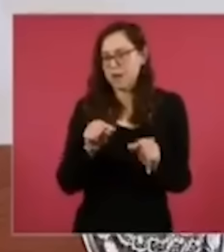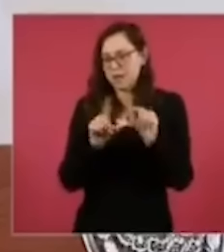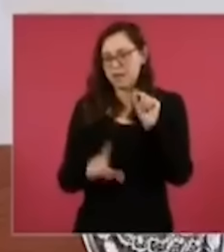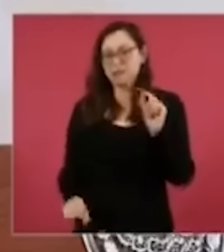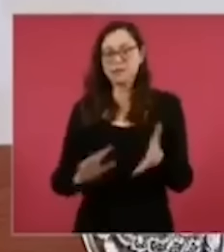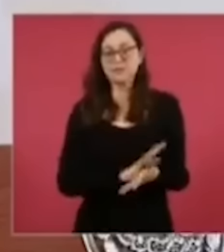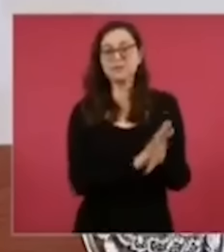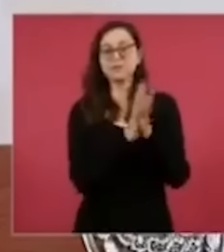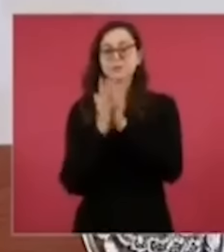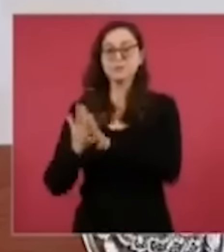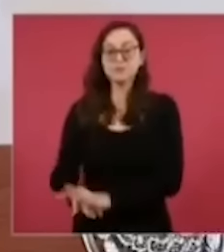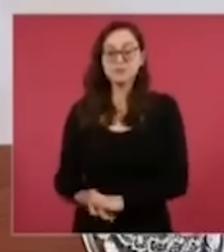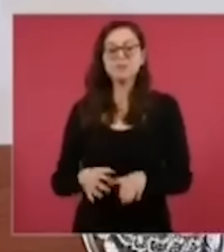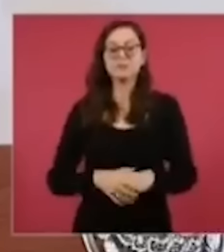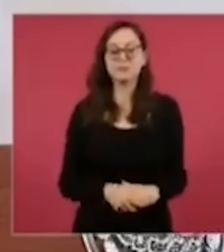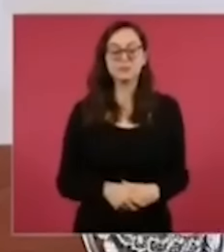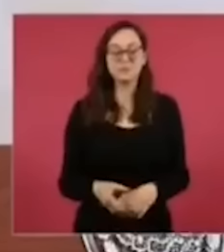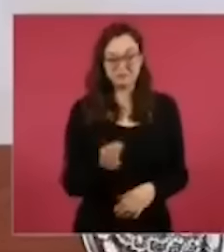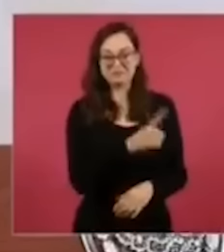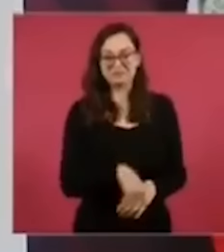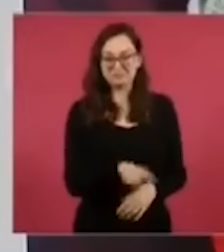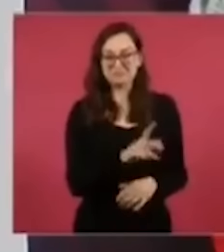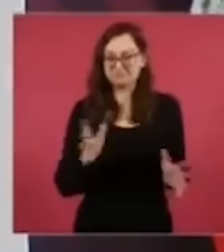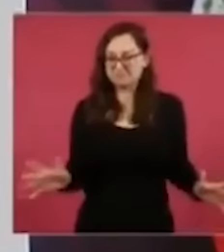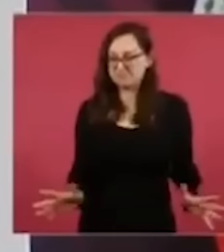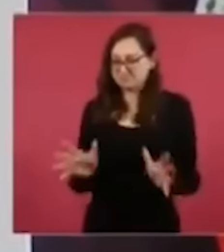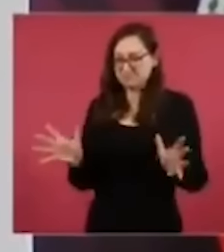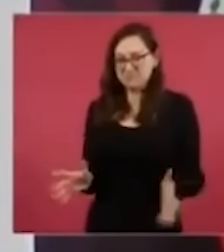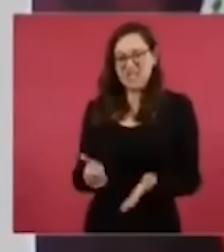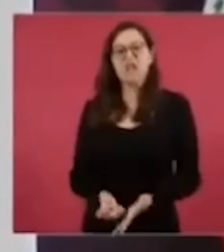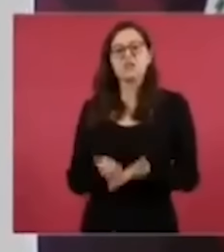país. Fueron muy buenos promotores de la cuarta transformación.